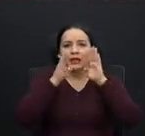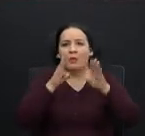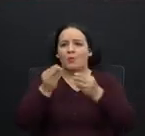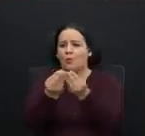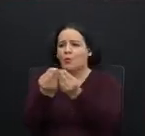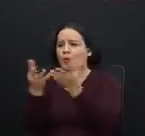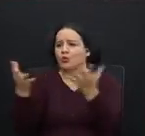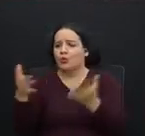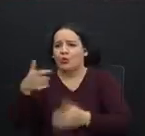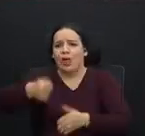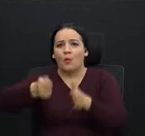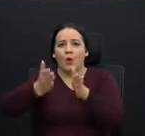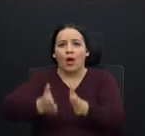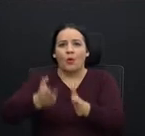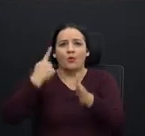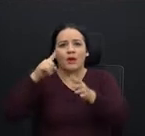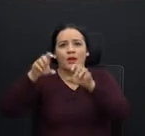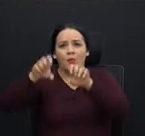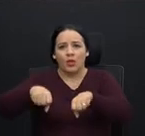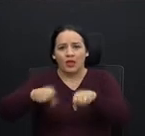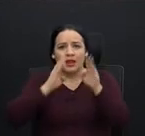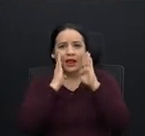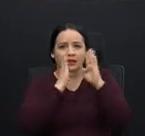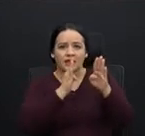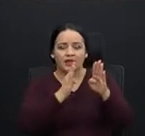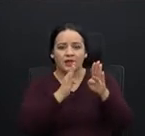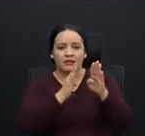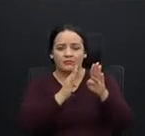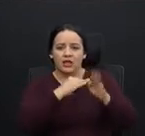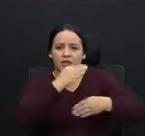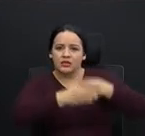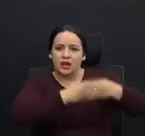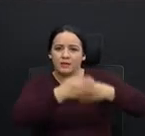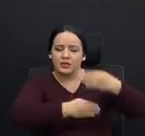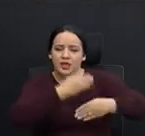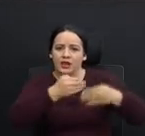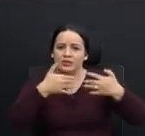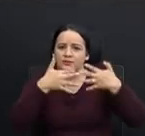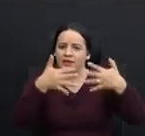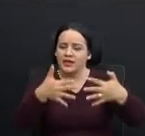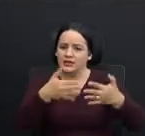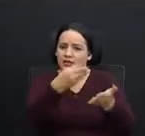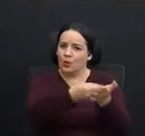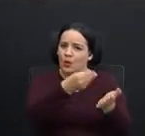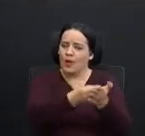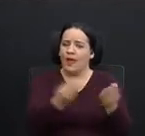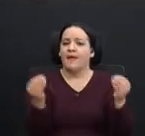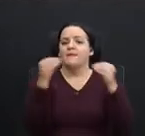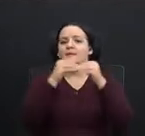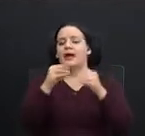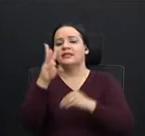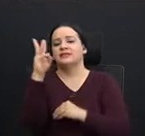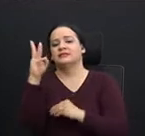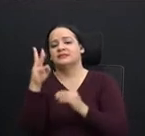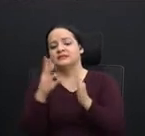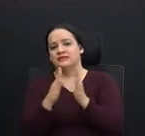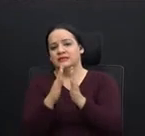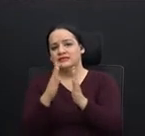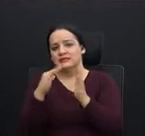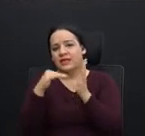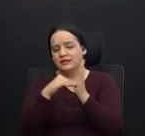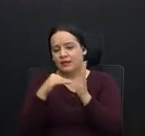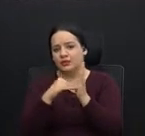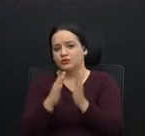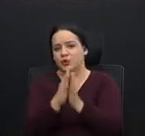sacar adelante estos expedientes de cobro. Y hay más de 6.000 solicitudes de prescripción.